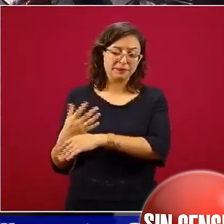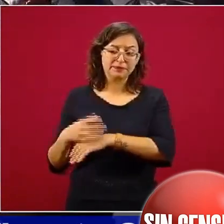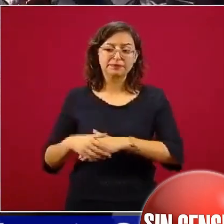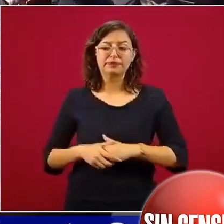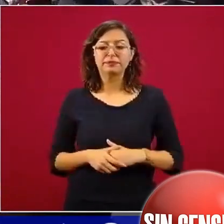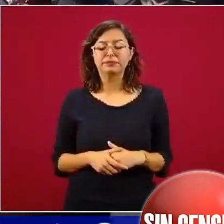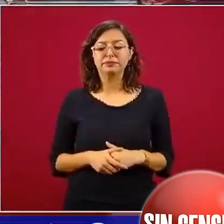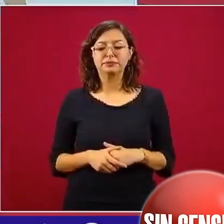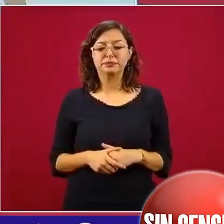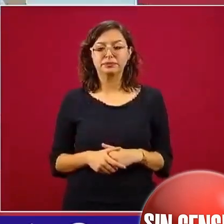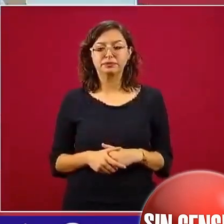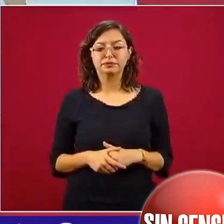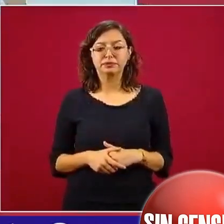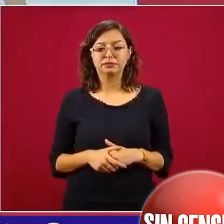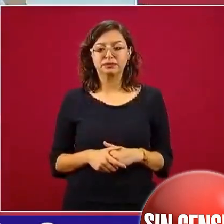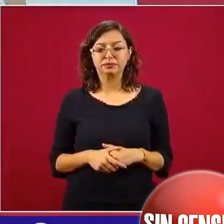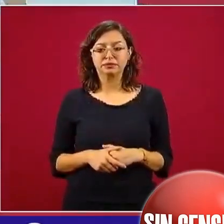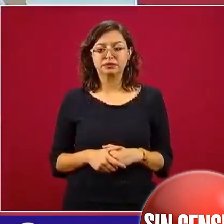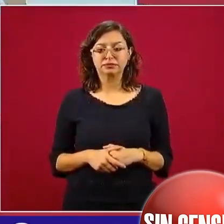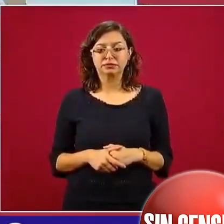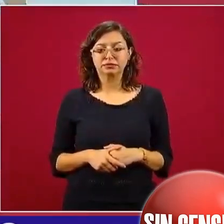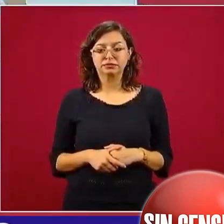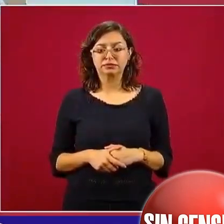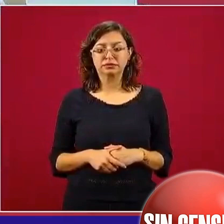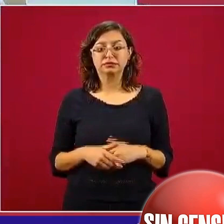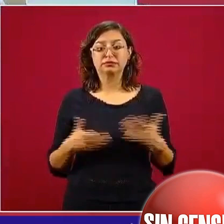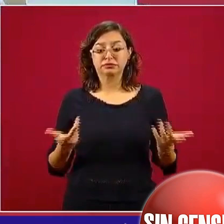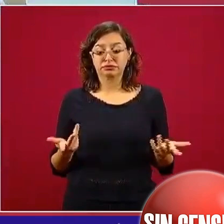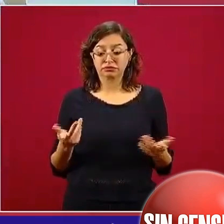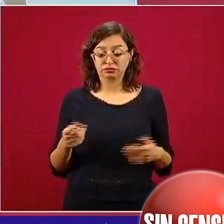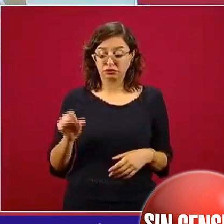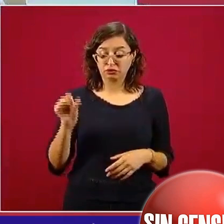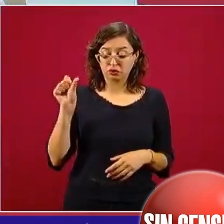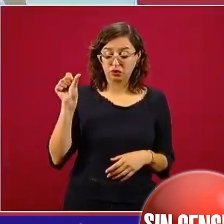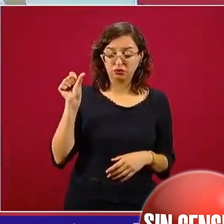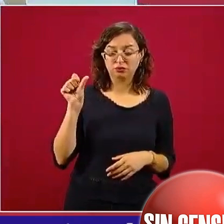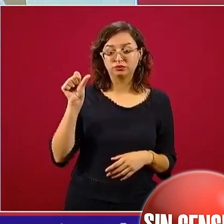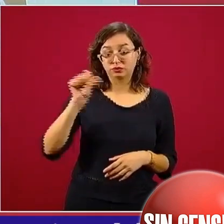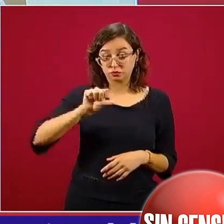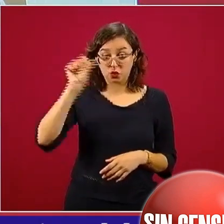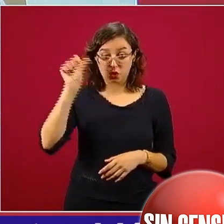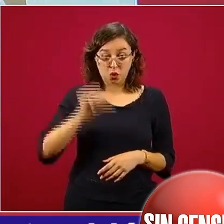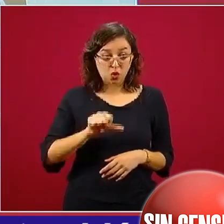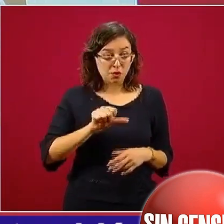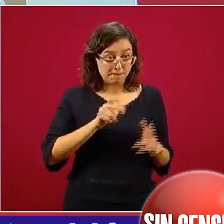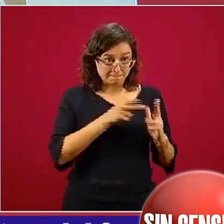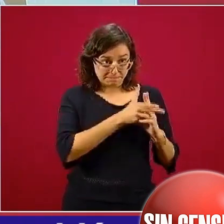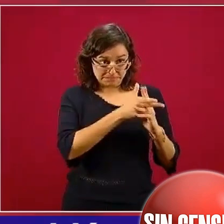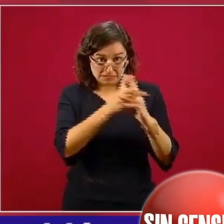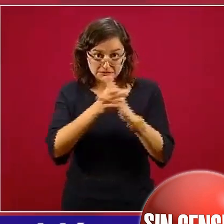el carnicero de hoy será la res del mañana,